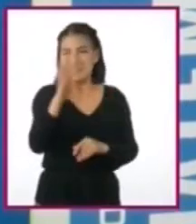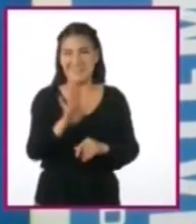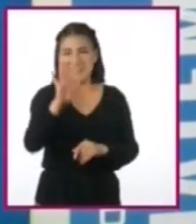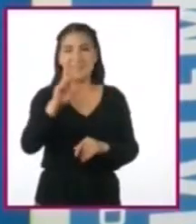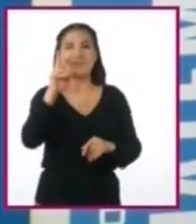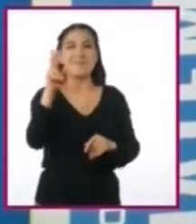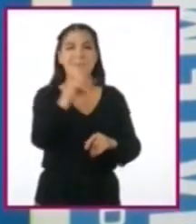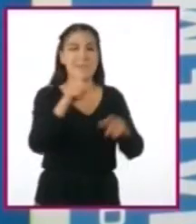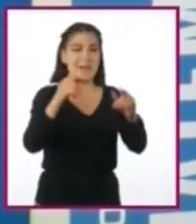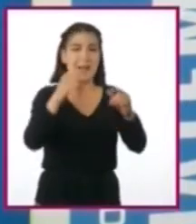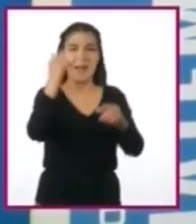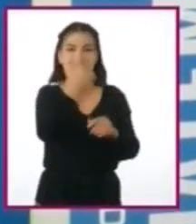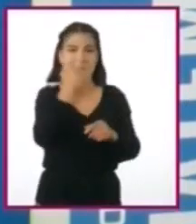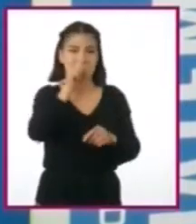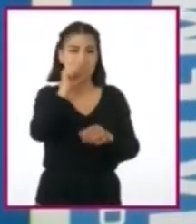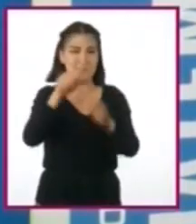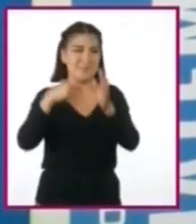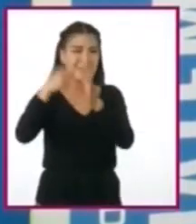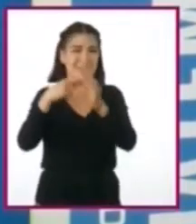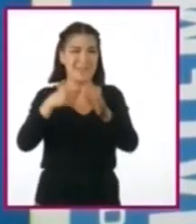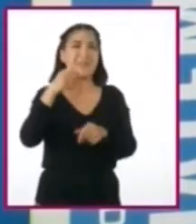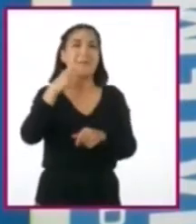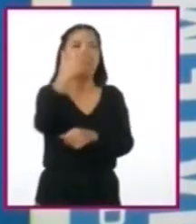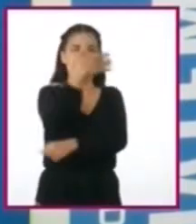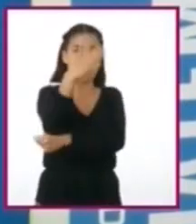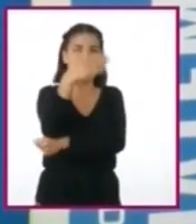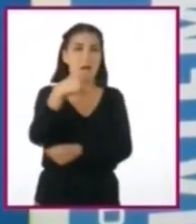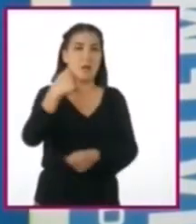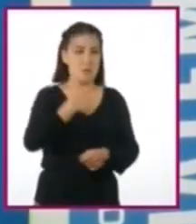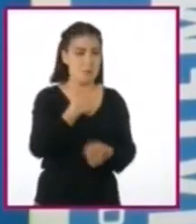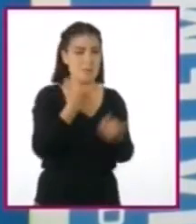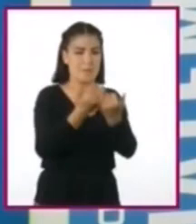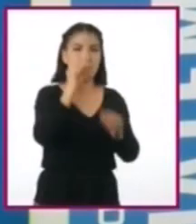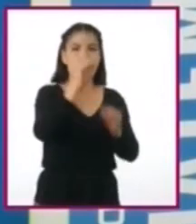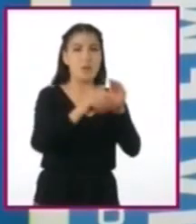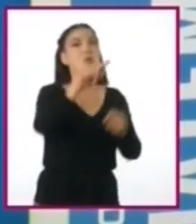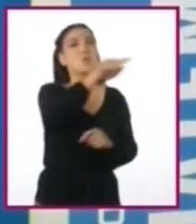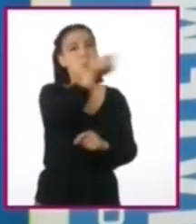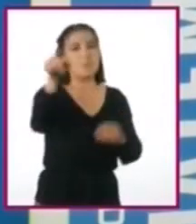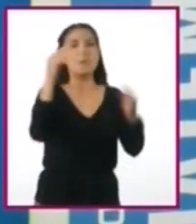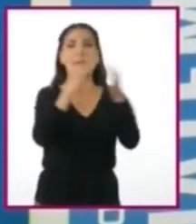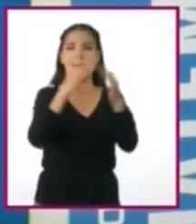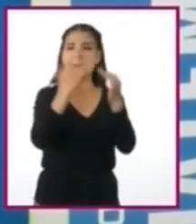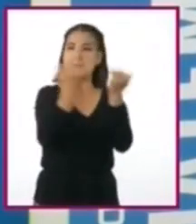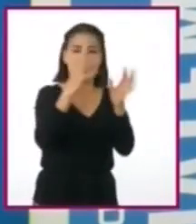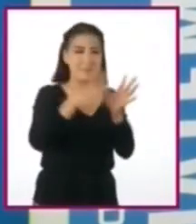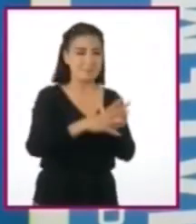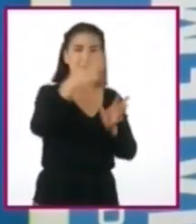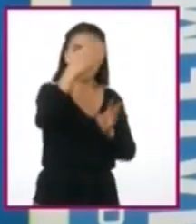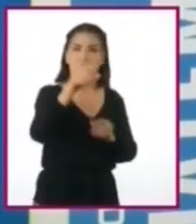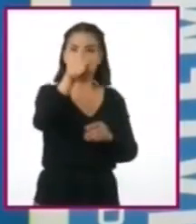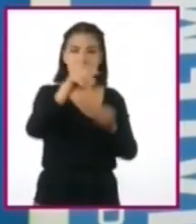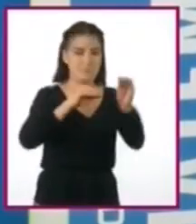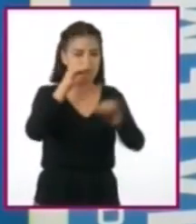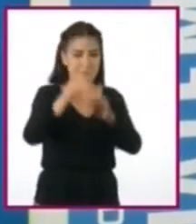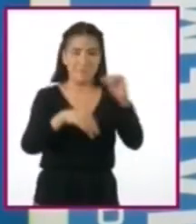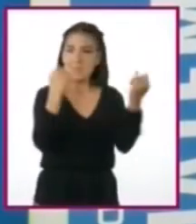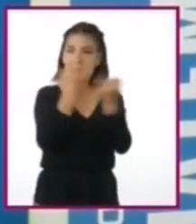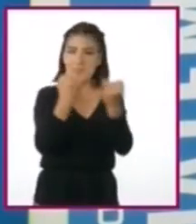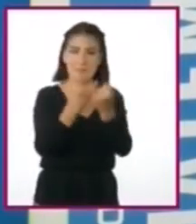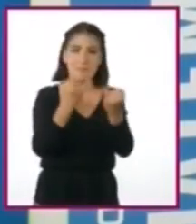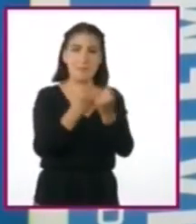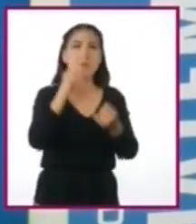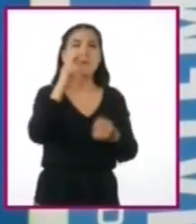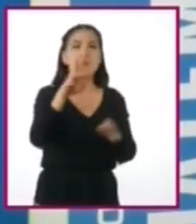que los alumnos hicieron en el video, y el reto es que lo hagan en casa y prueben calculando alguna altura que